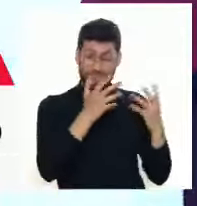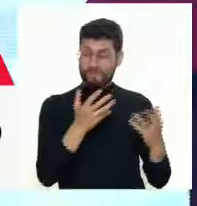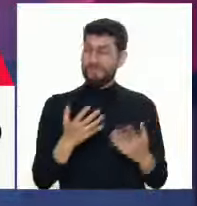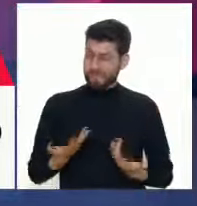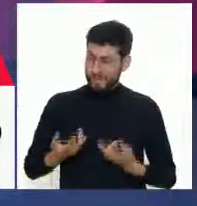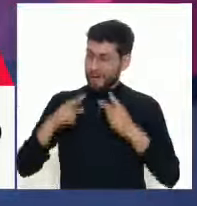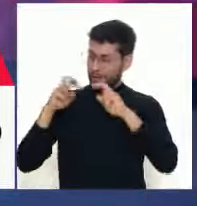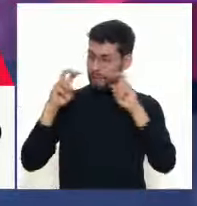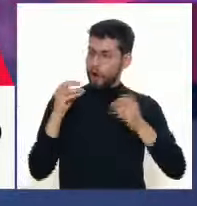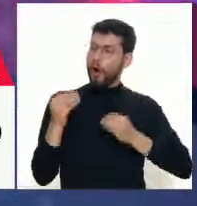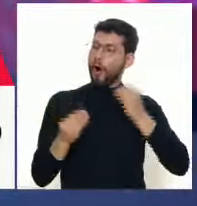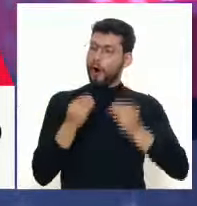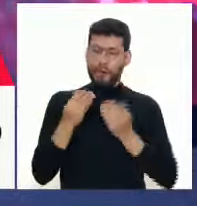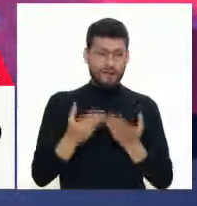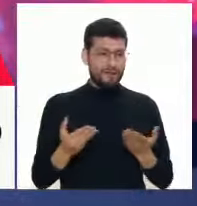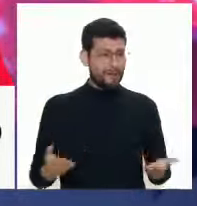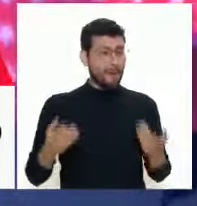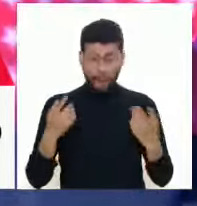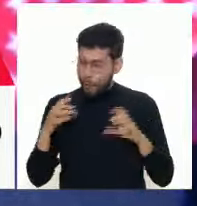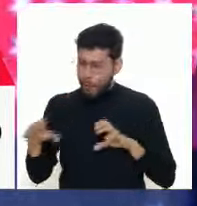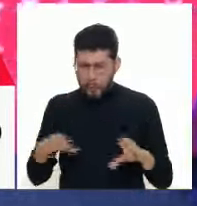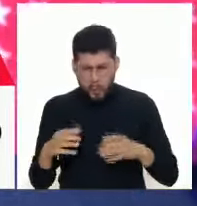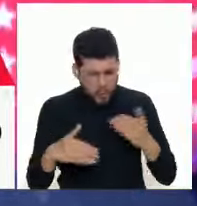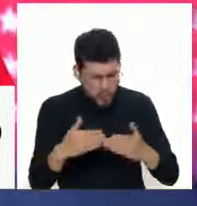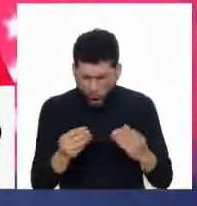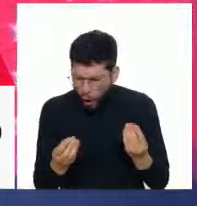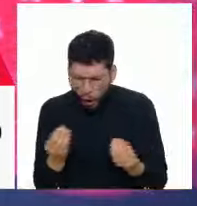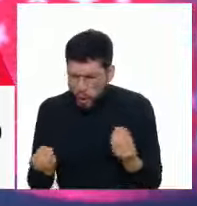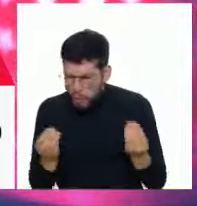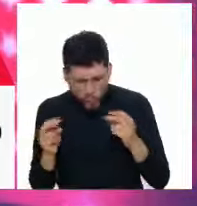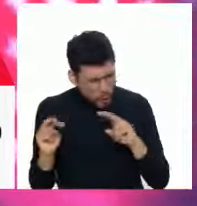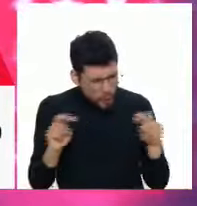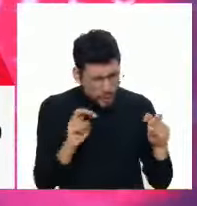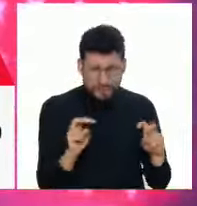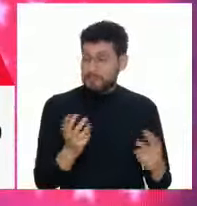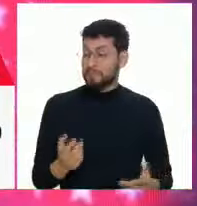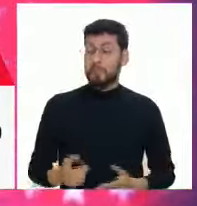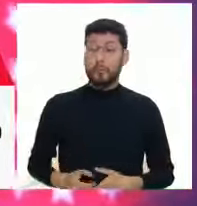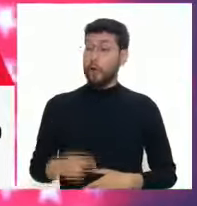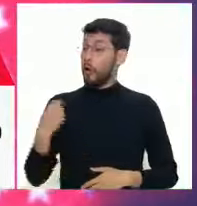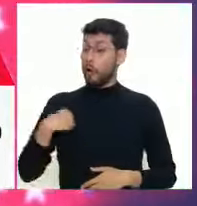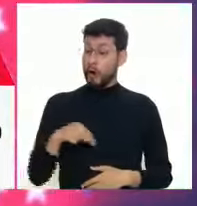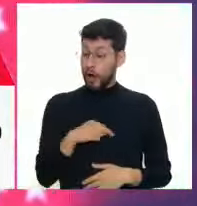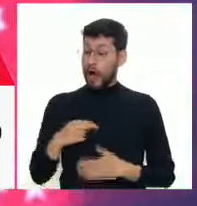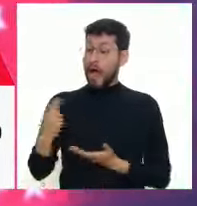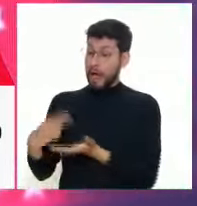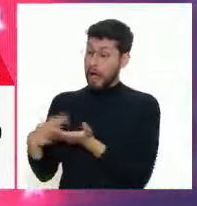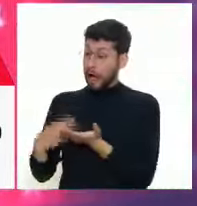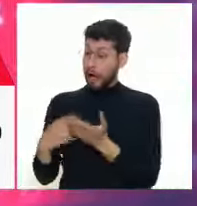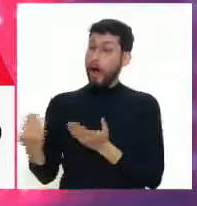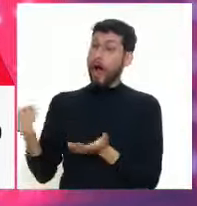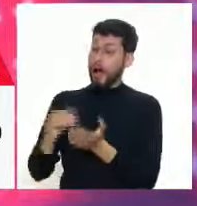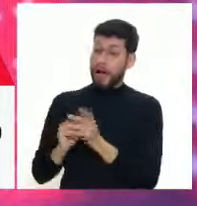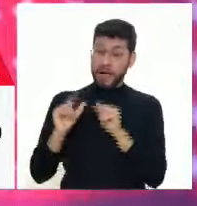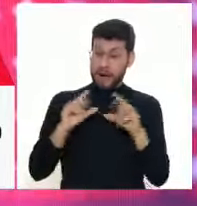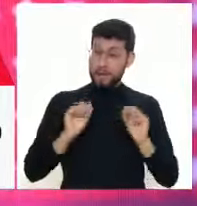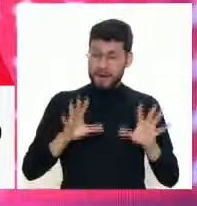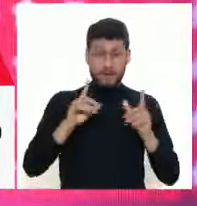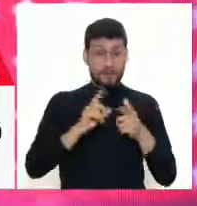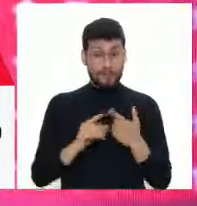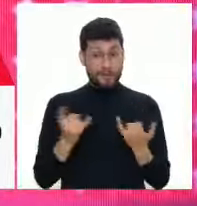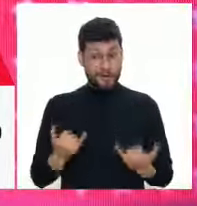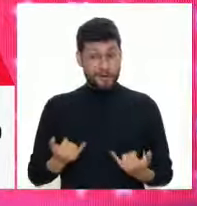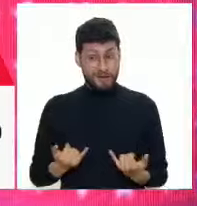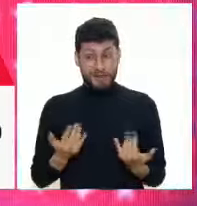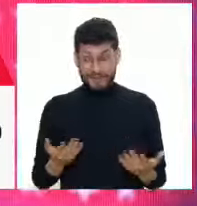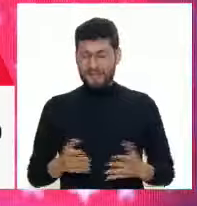averiguar cómo es que las cosas funcionan y normalmente nosotros no repetimos los actos de magia. Pero el día de hoy